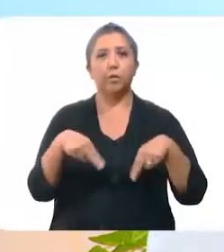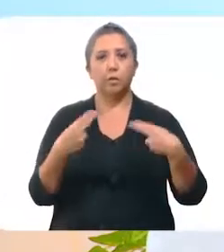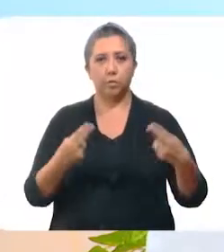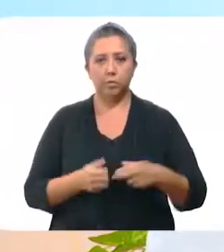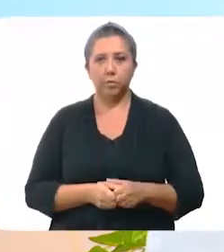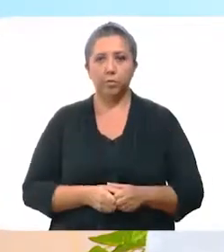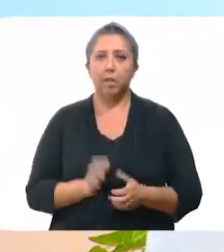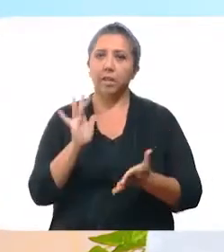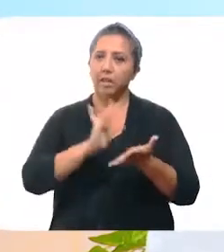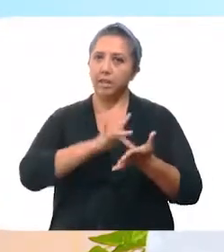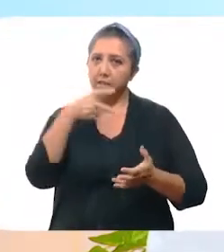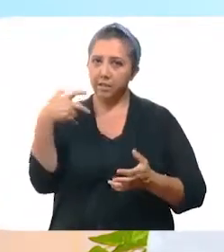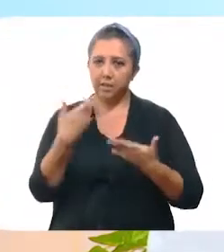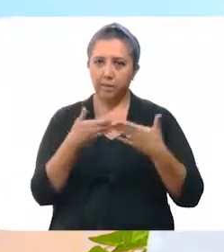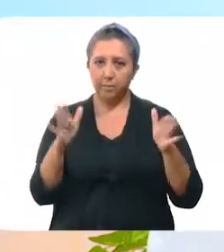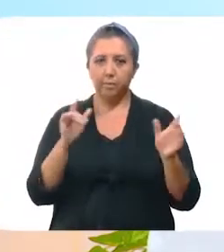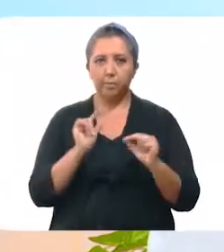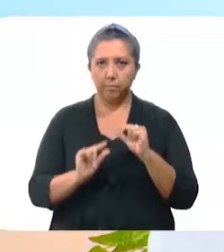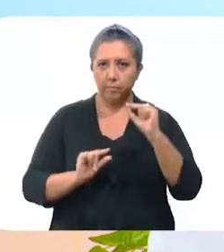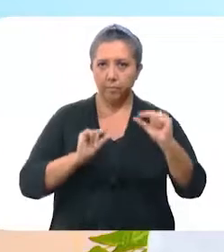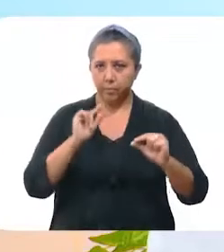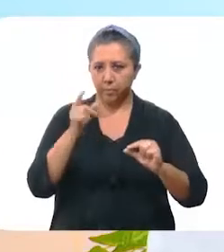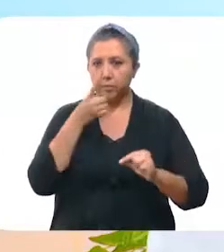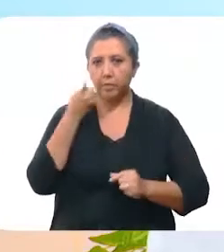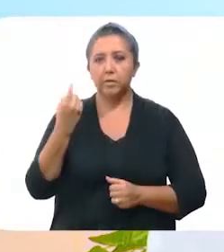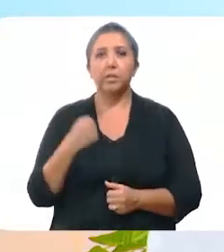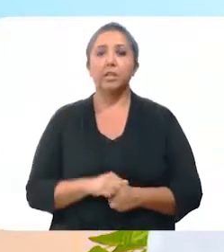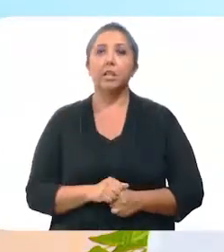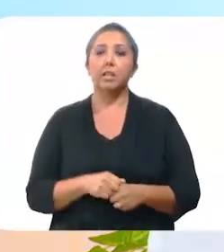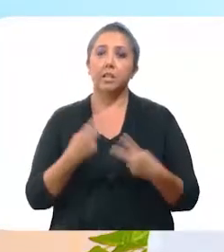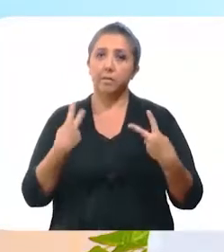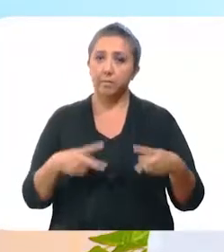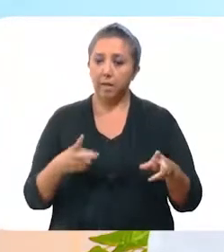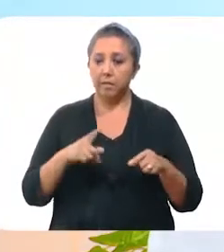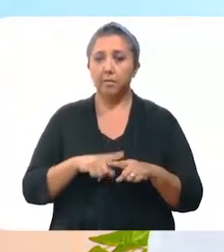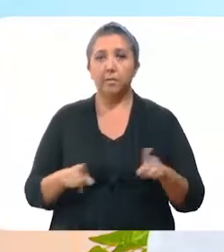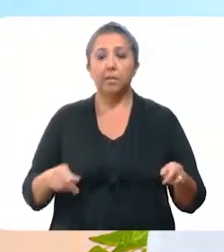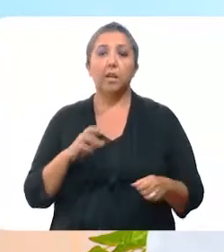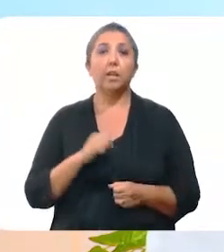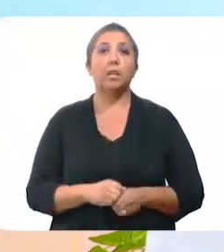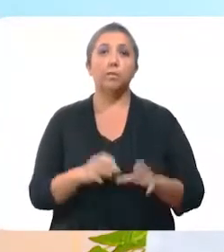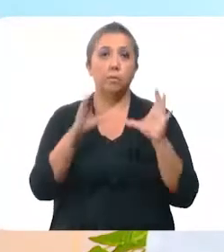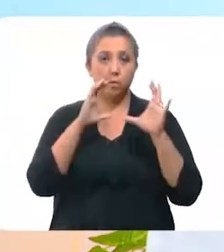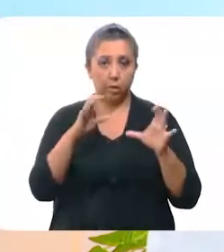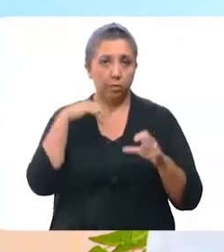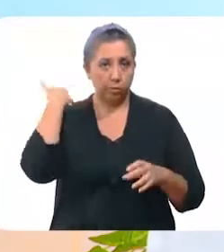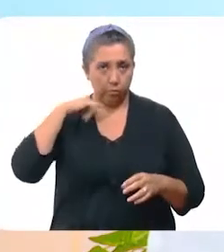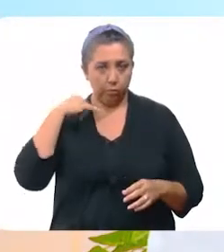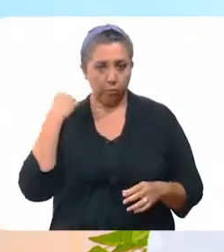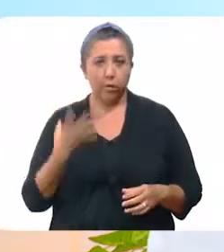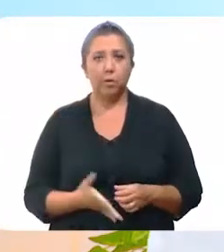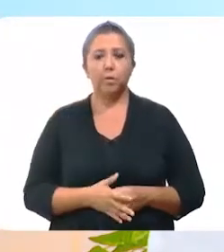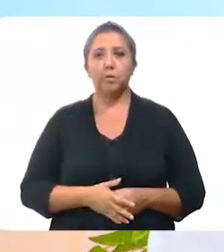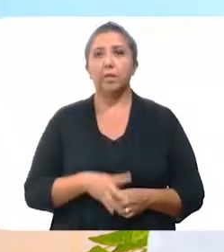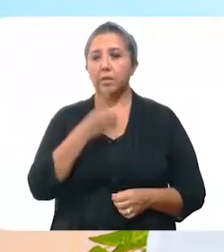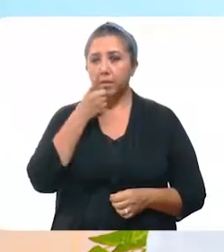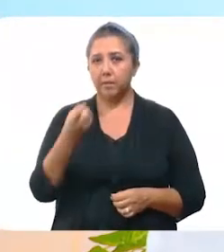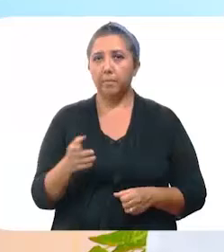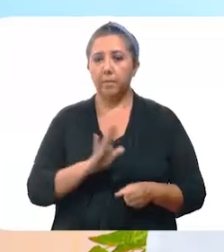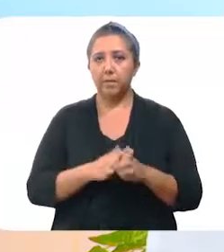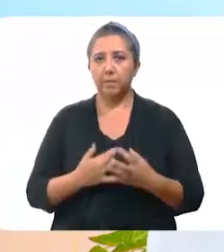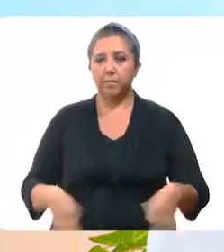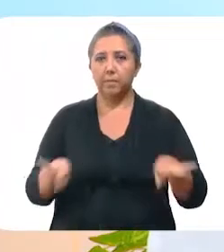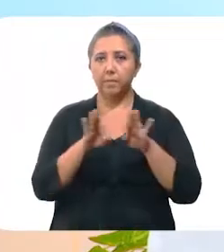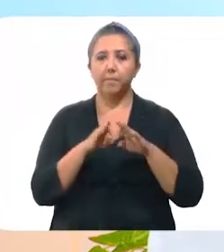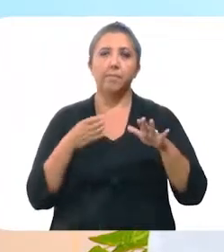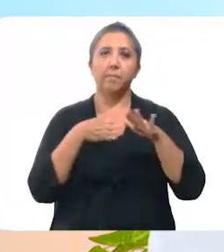negocios. Gracias a esta apertura gradual y escalonada de las actividades económicas y a la responsabilidad de los yucatecos, los indicadores más